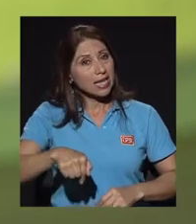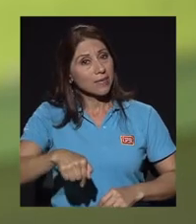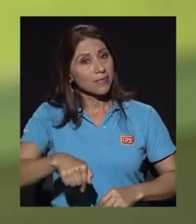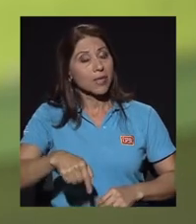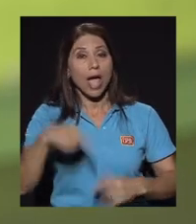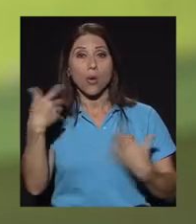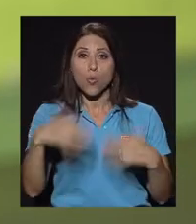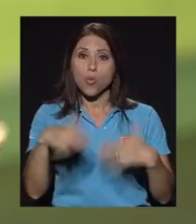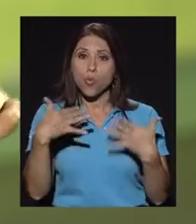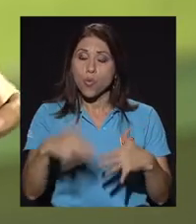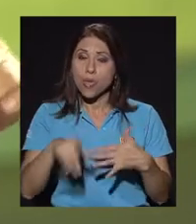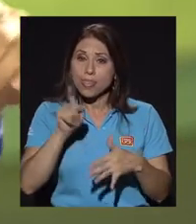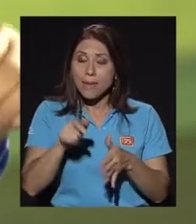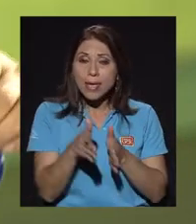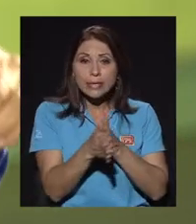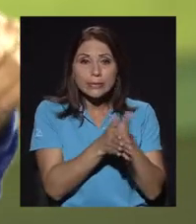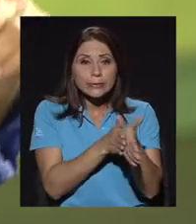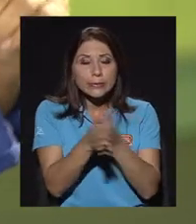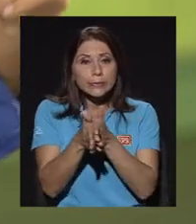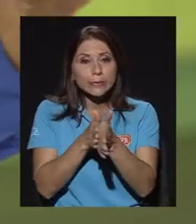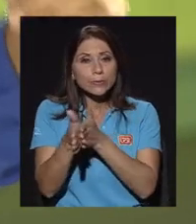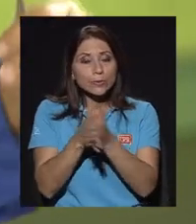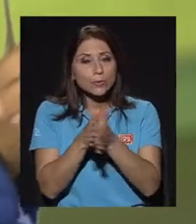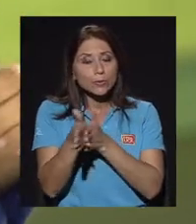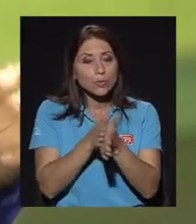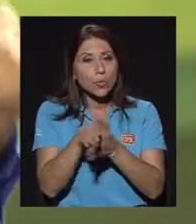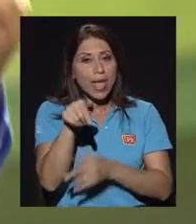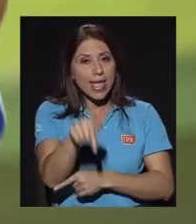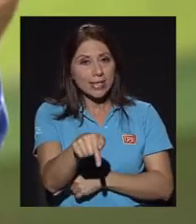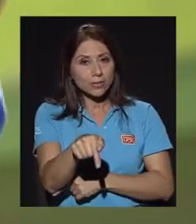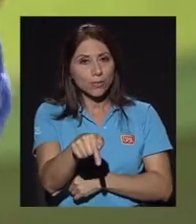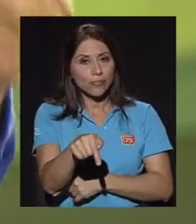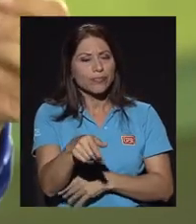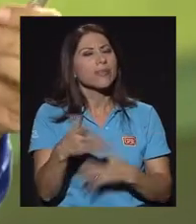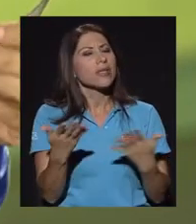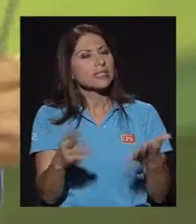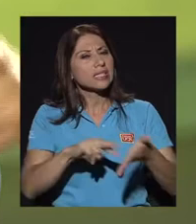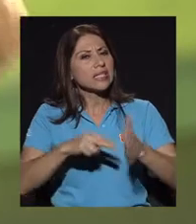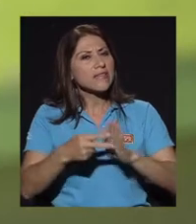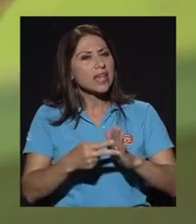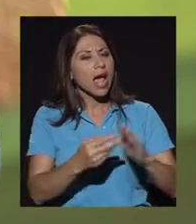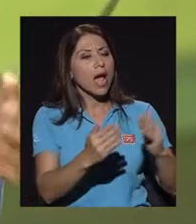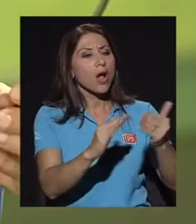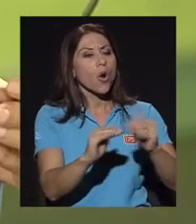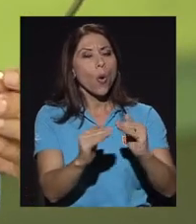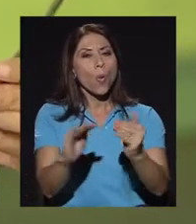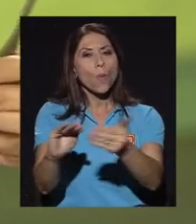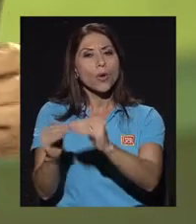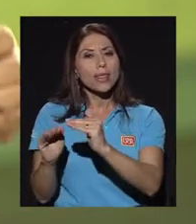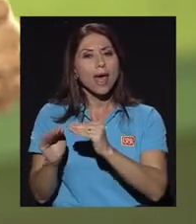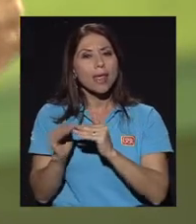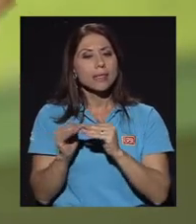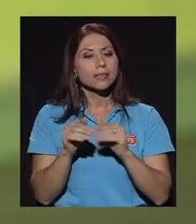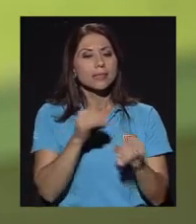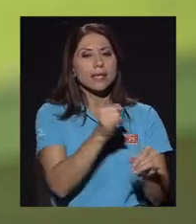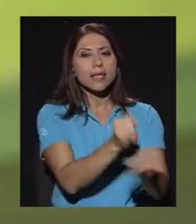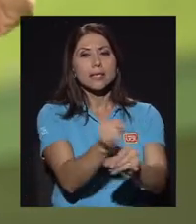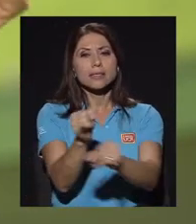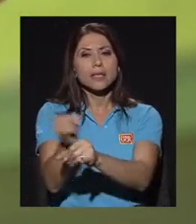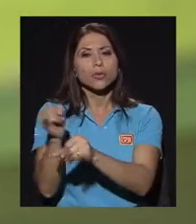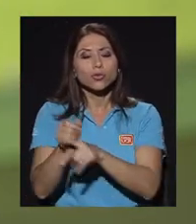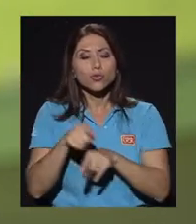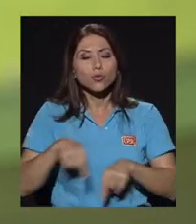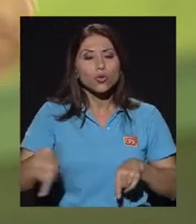que explotar. O sea, cómo vincular a las comunidades y a las instituciones